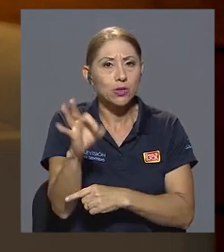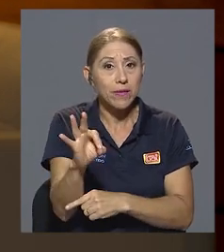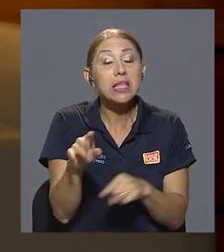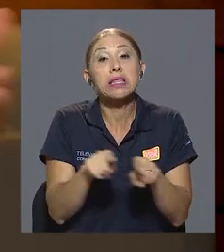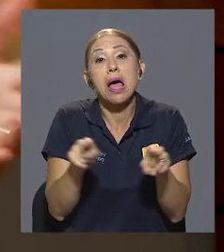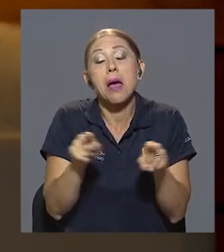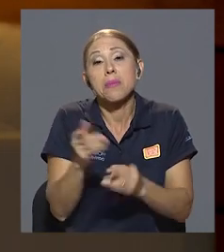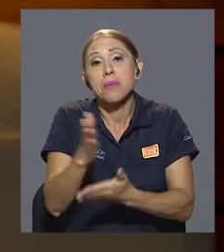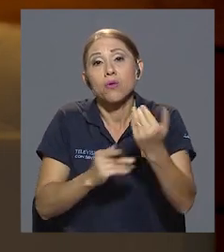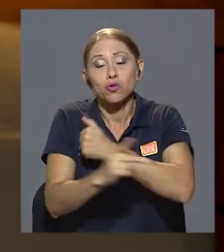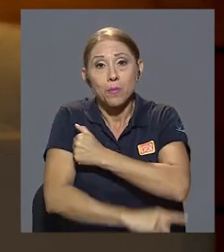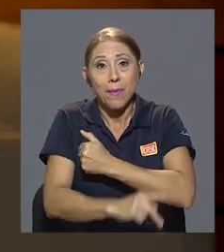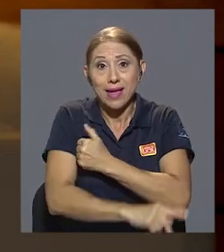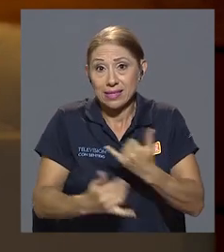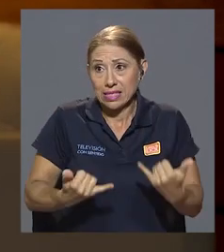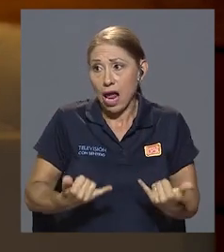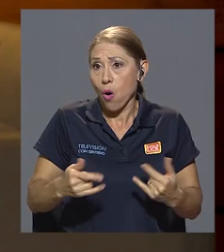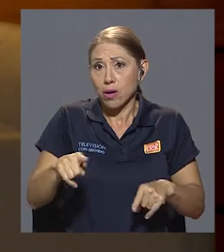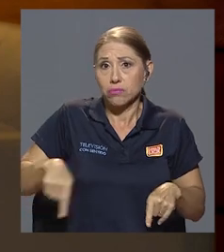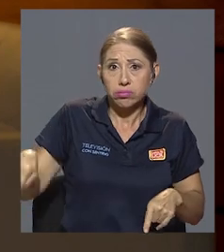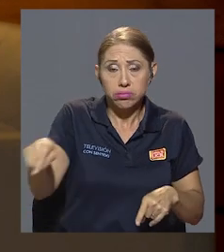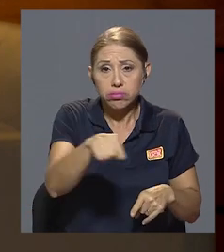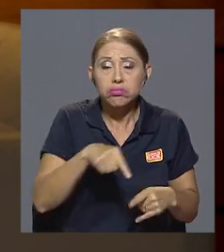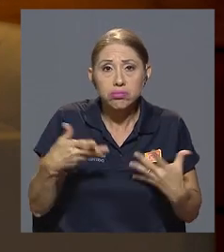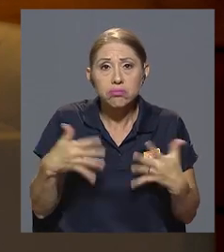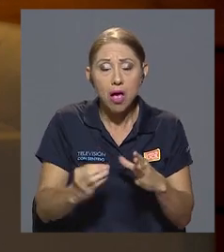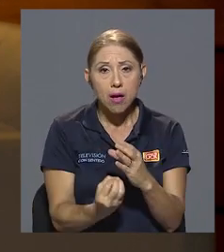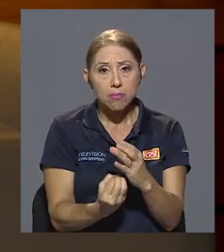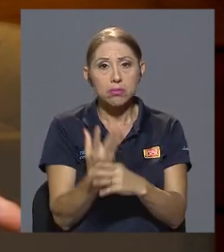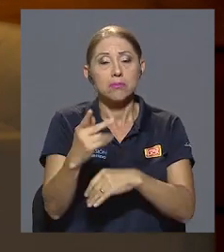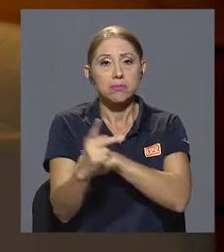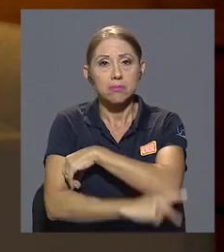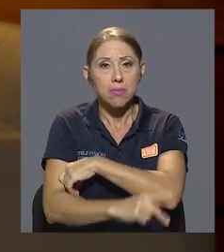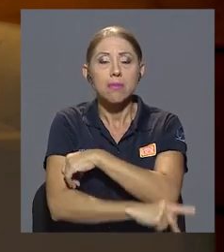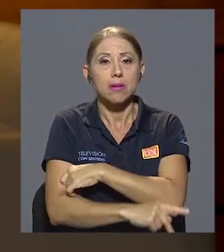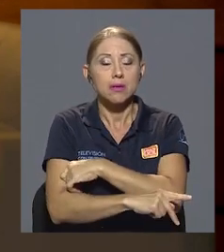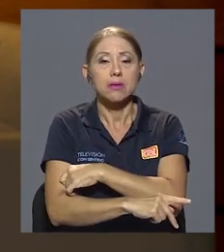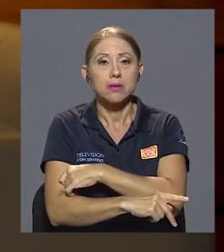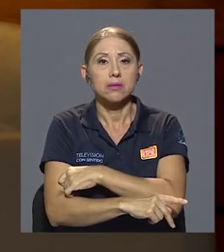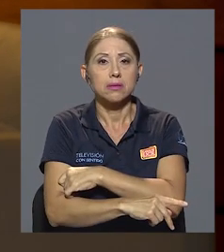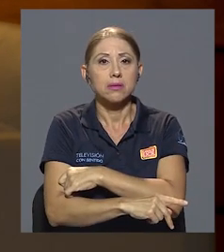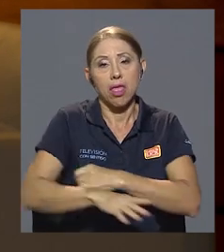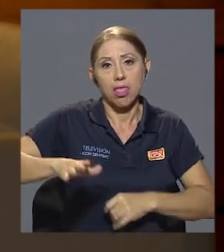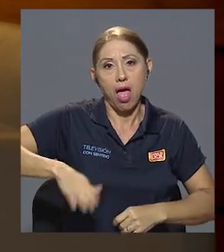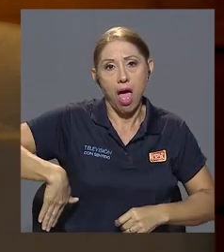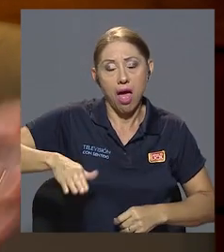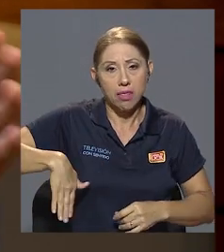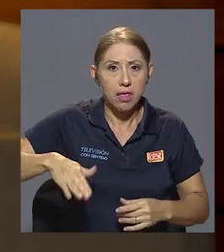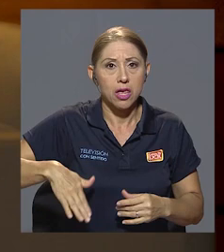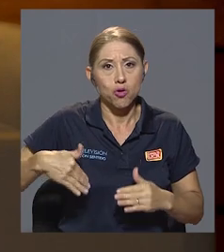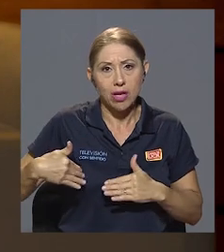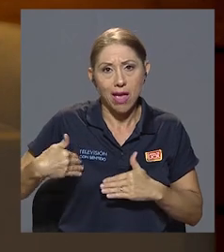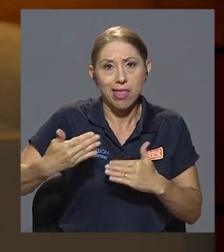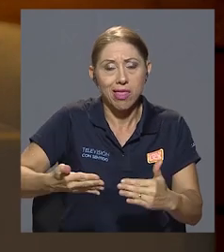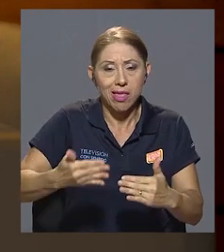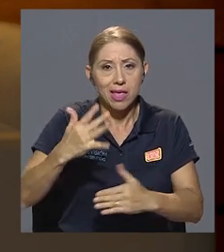19 incluso algunas de las naciones ahora existentes viene a constituirse tardío ya